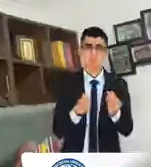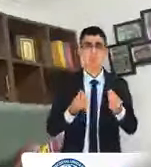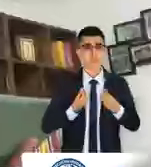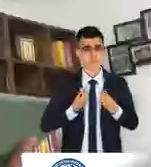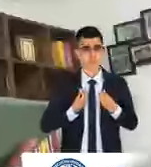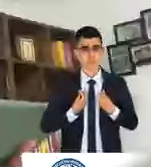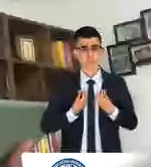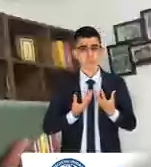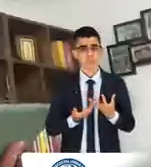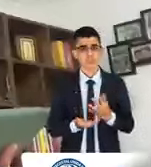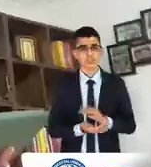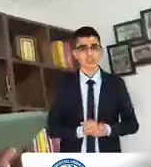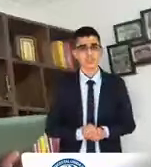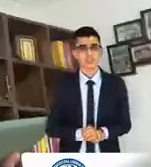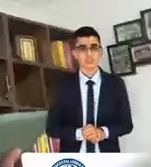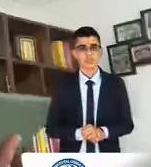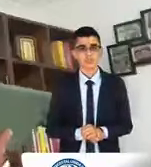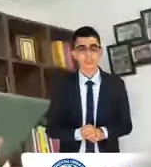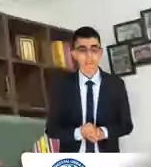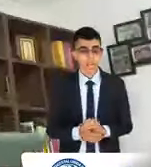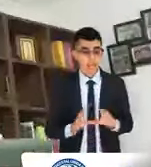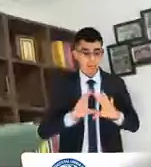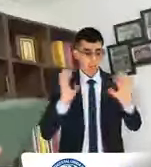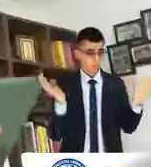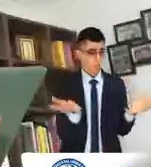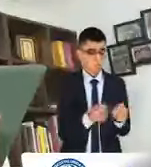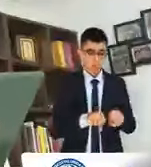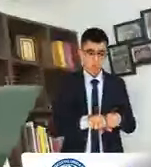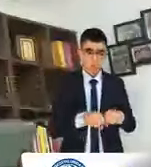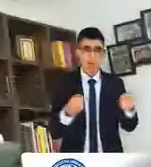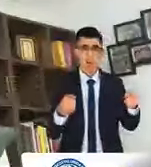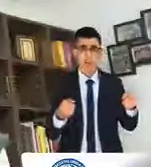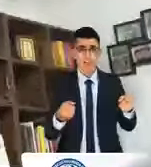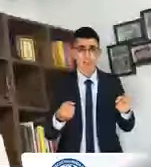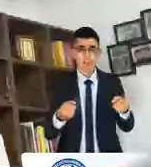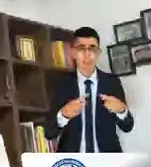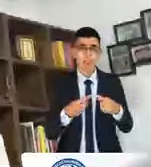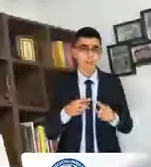cataclísmica, estos poquitos hemos sobrevivido.